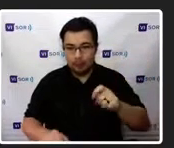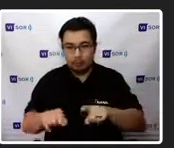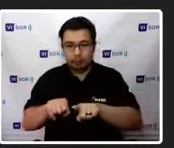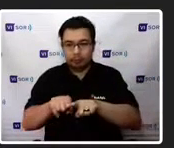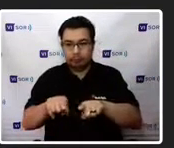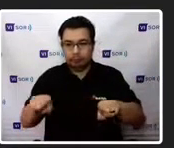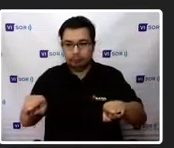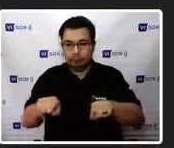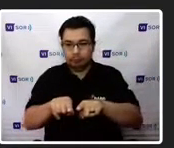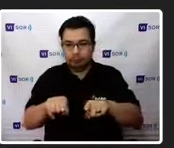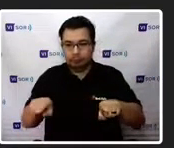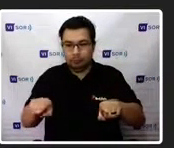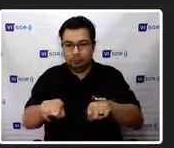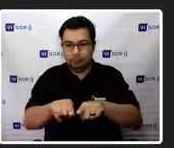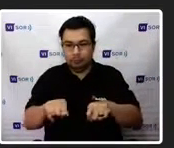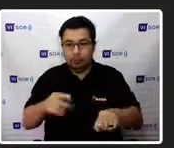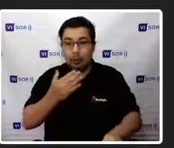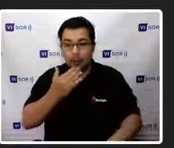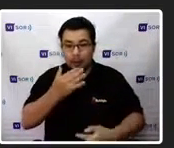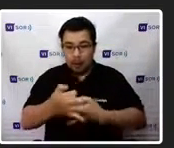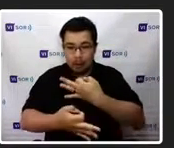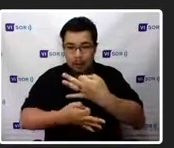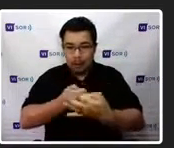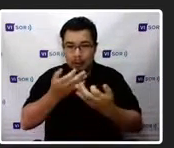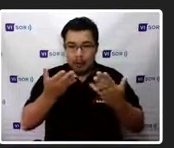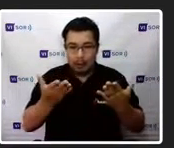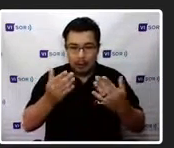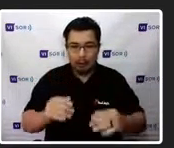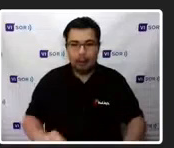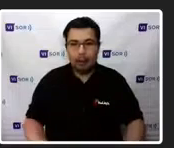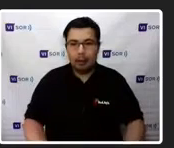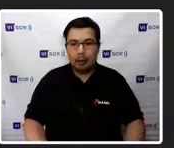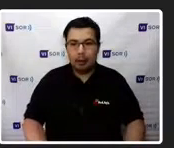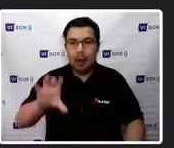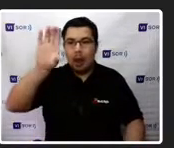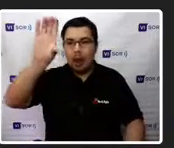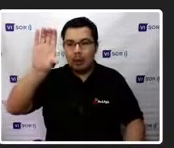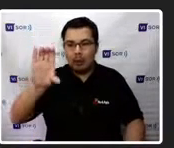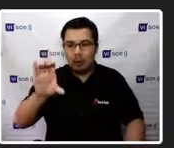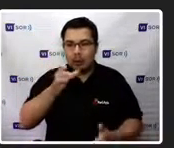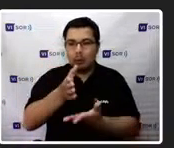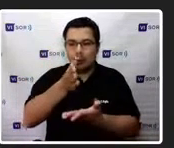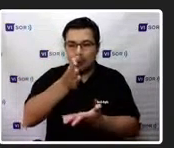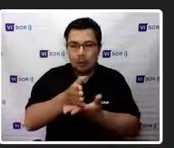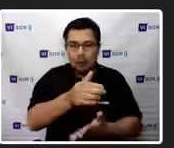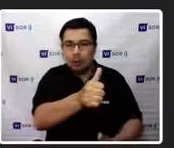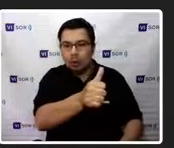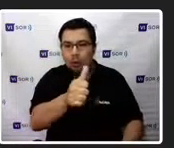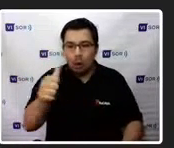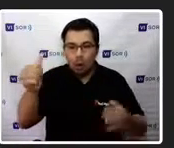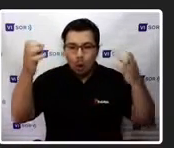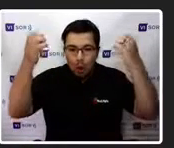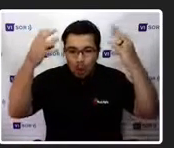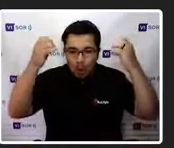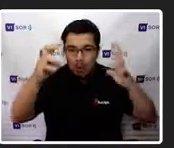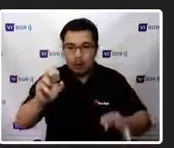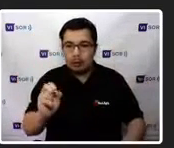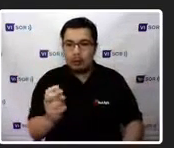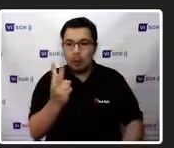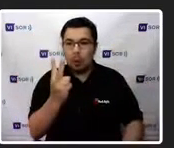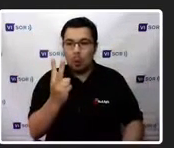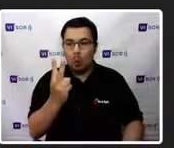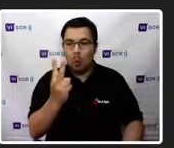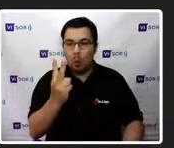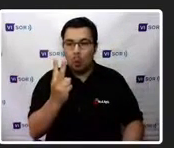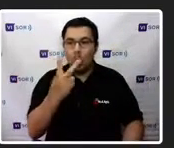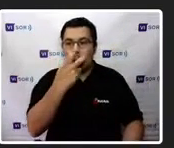que en las asignaturas disciplinares, todos van a aprender como segundo idioma portugués, ya porque